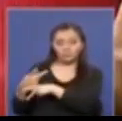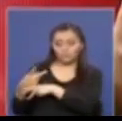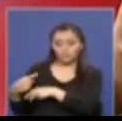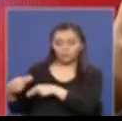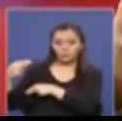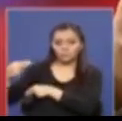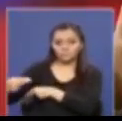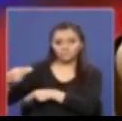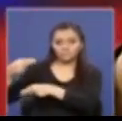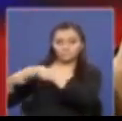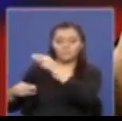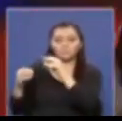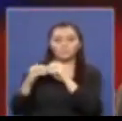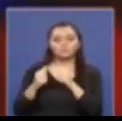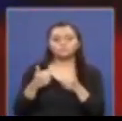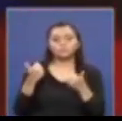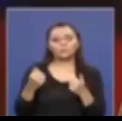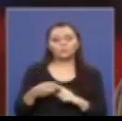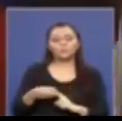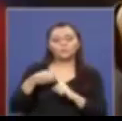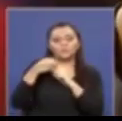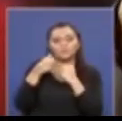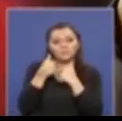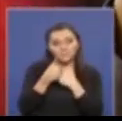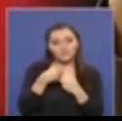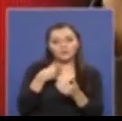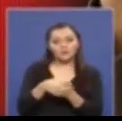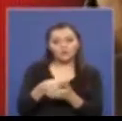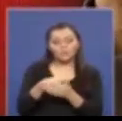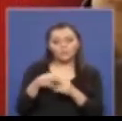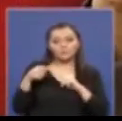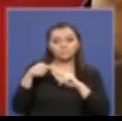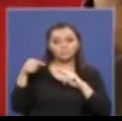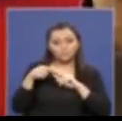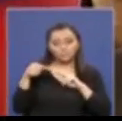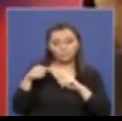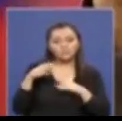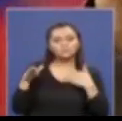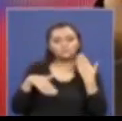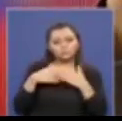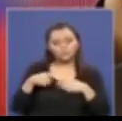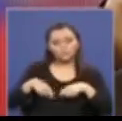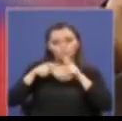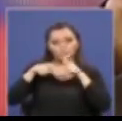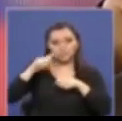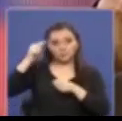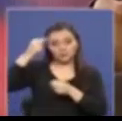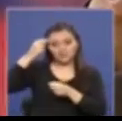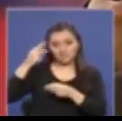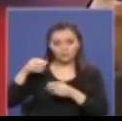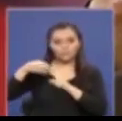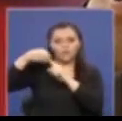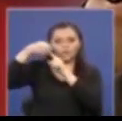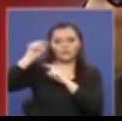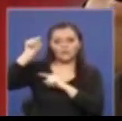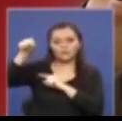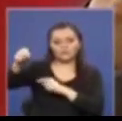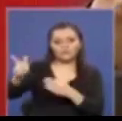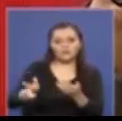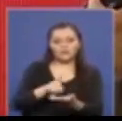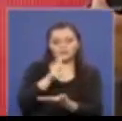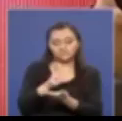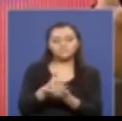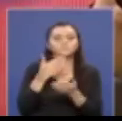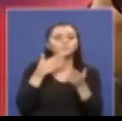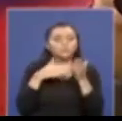con una serie de paliativos como prioridad en compras públicas, etcétera, contratos del Estado para el Carchi, como por ejemplo